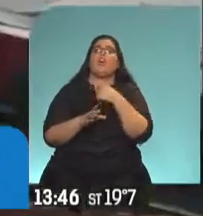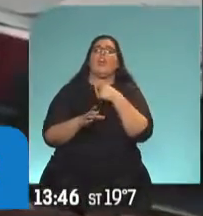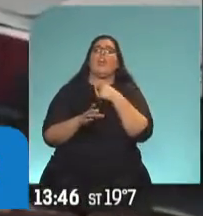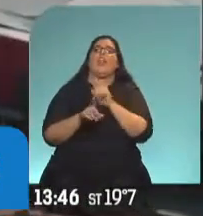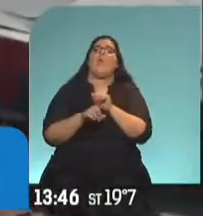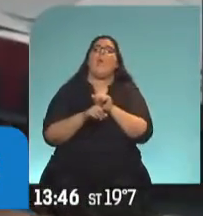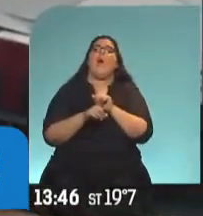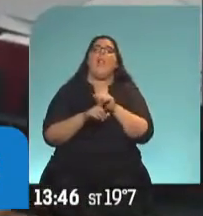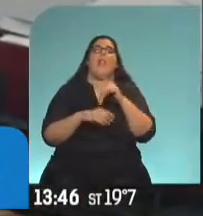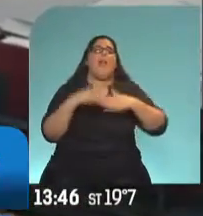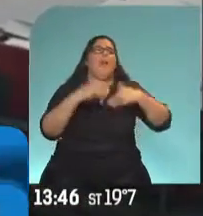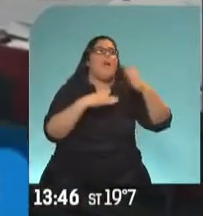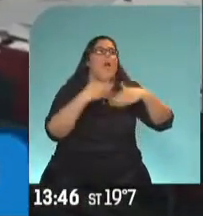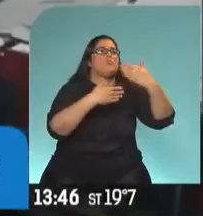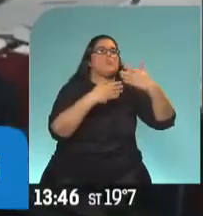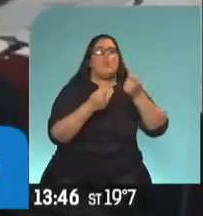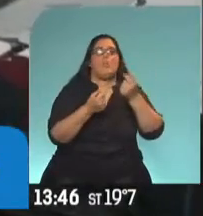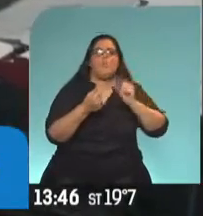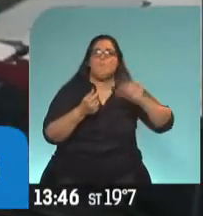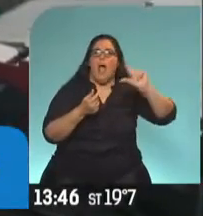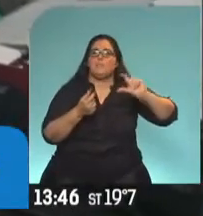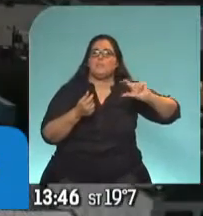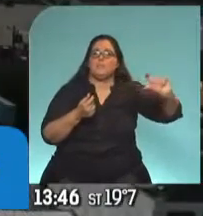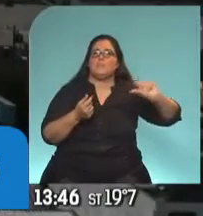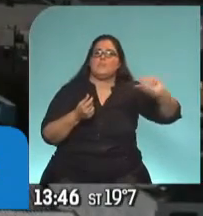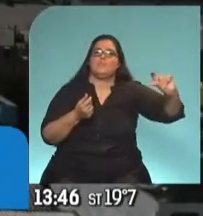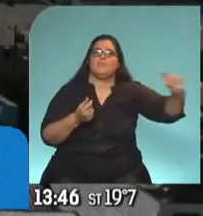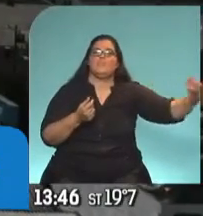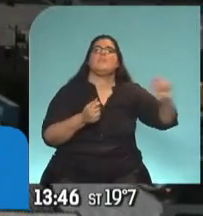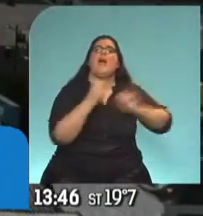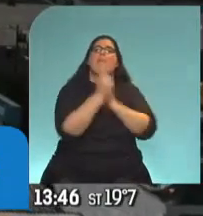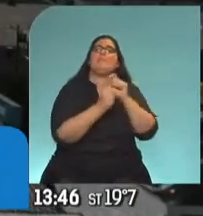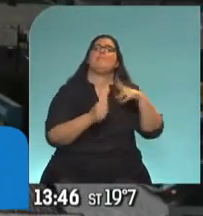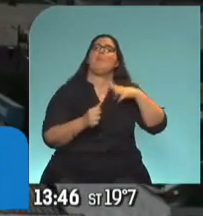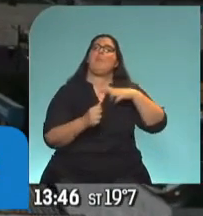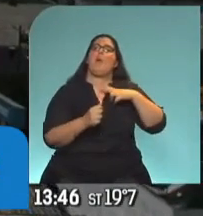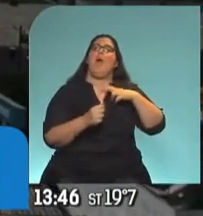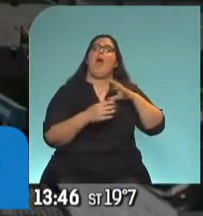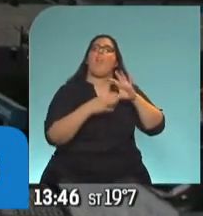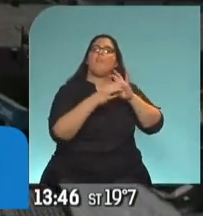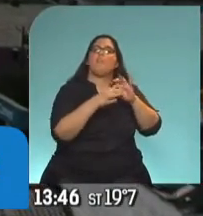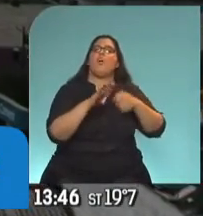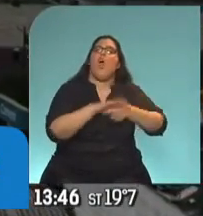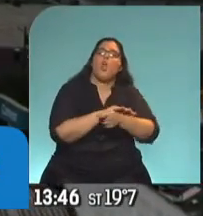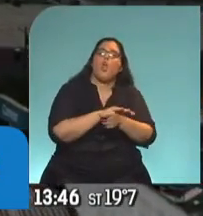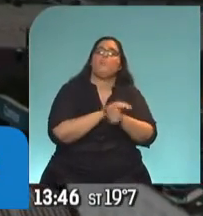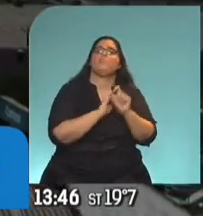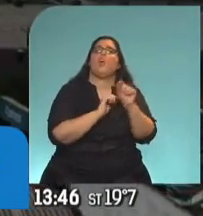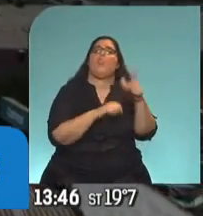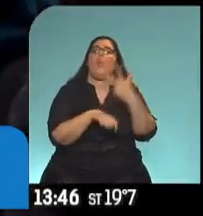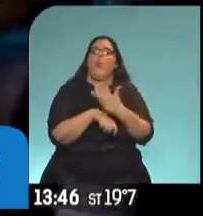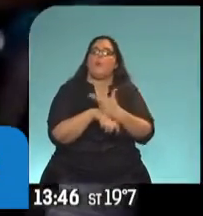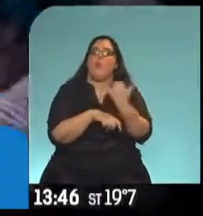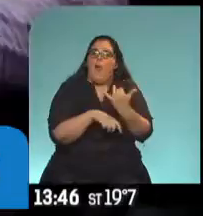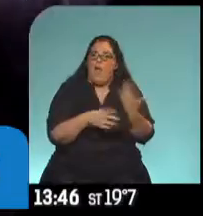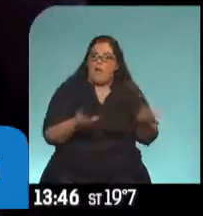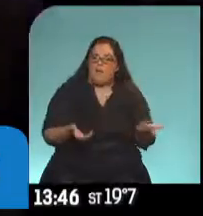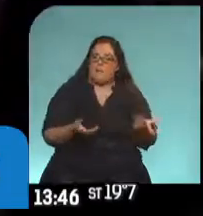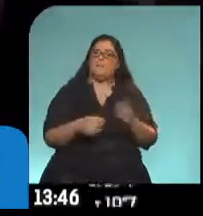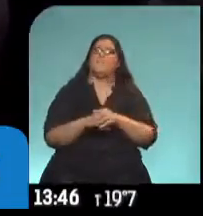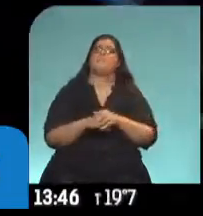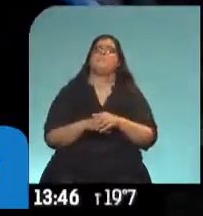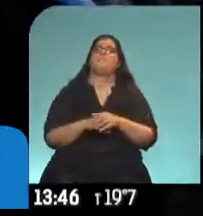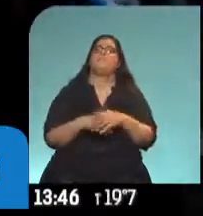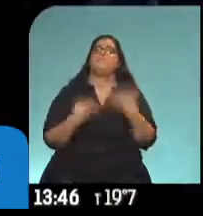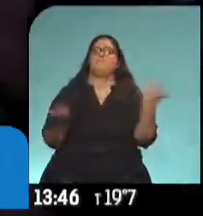ovalle ex mano derecha de jimmy morales y ex diputado si comenzamos a mencionar delincuentes parecidos a estos llegamos